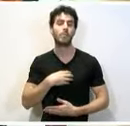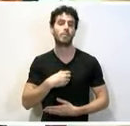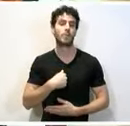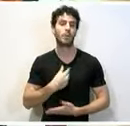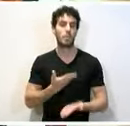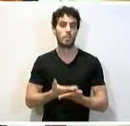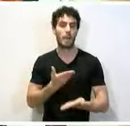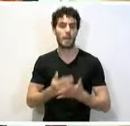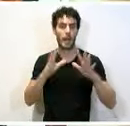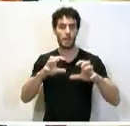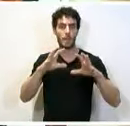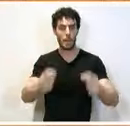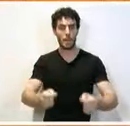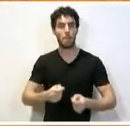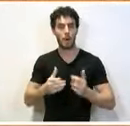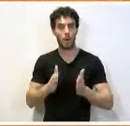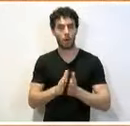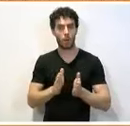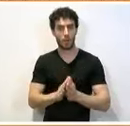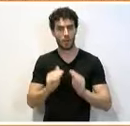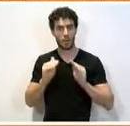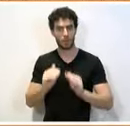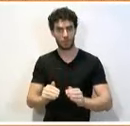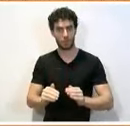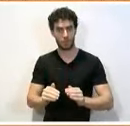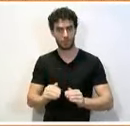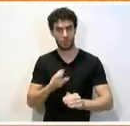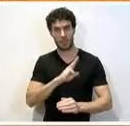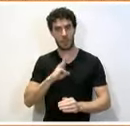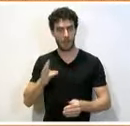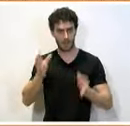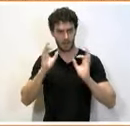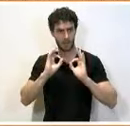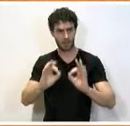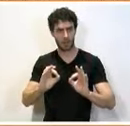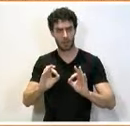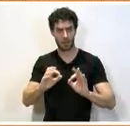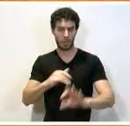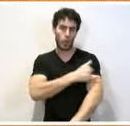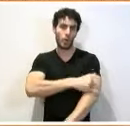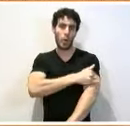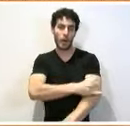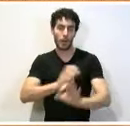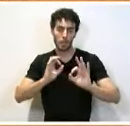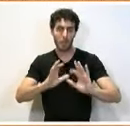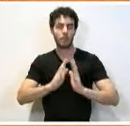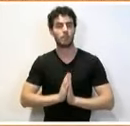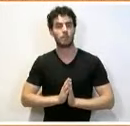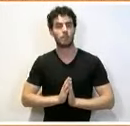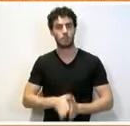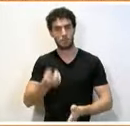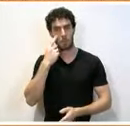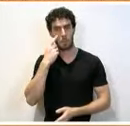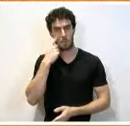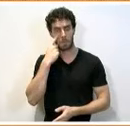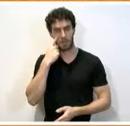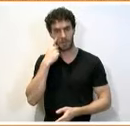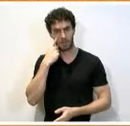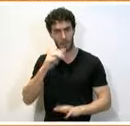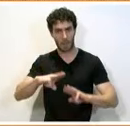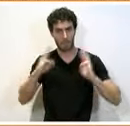poco de sus compañeros de bancada, en concreto de Gobierno. Mire, en el anterior